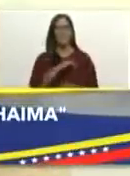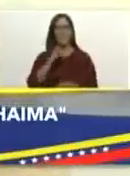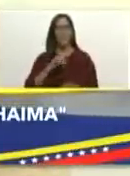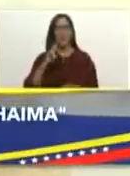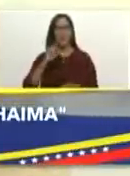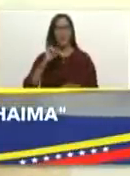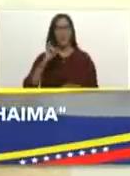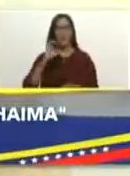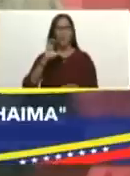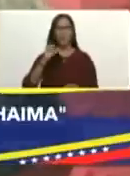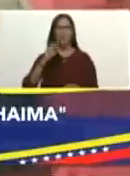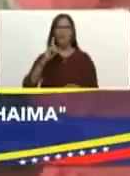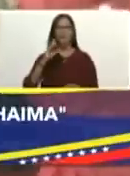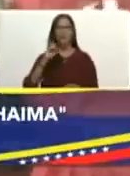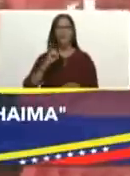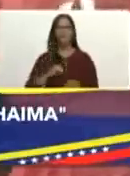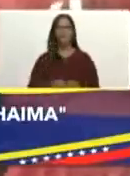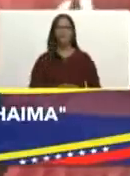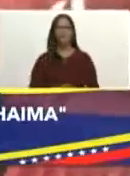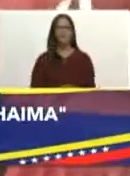Ricardo González Cabello,